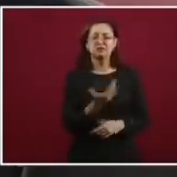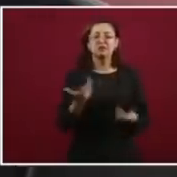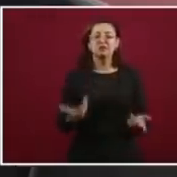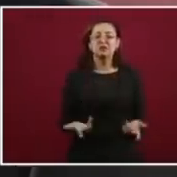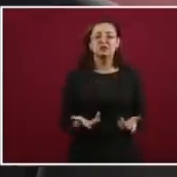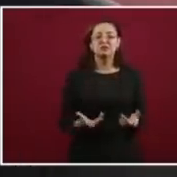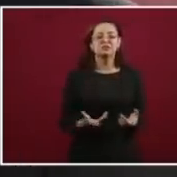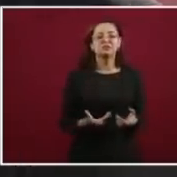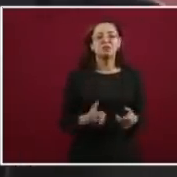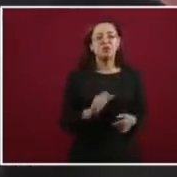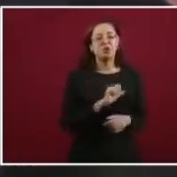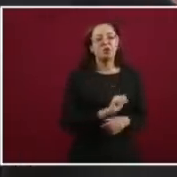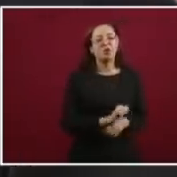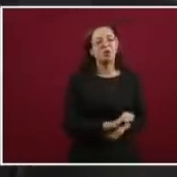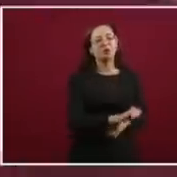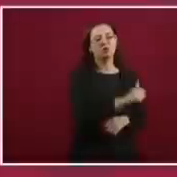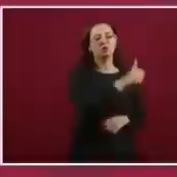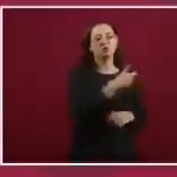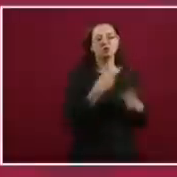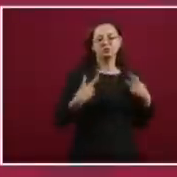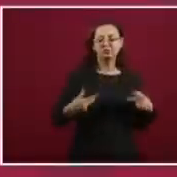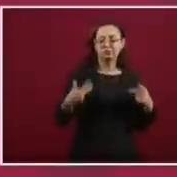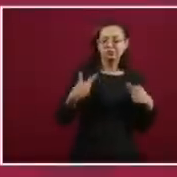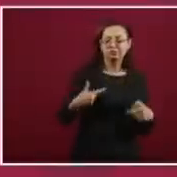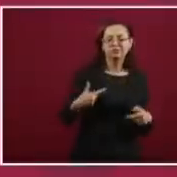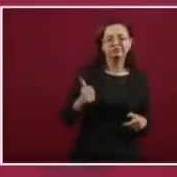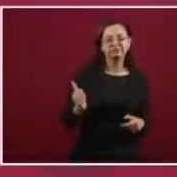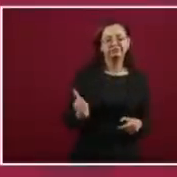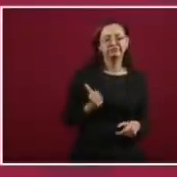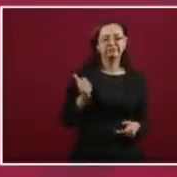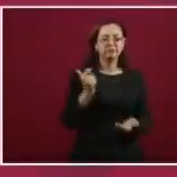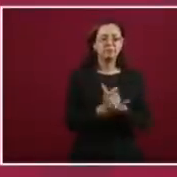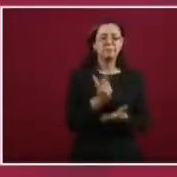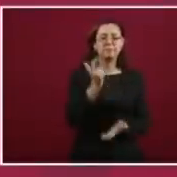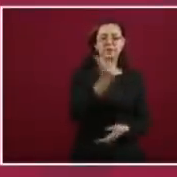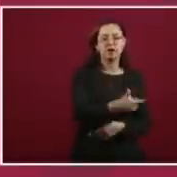ya no tienen y eso es lo que espero